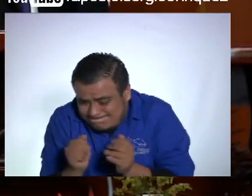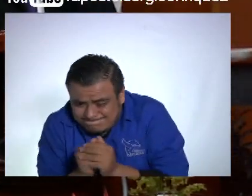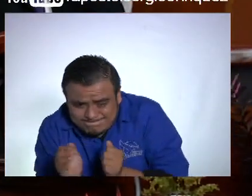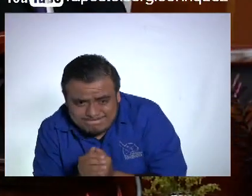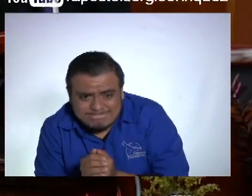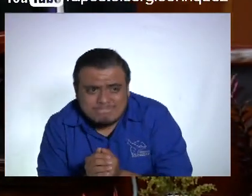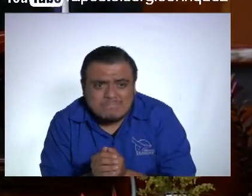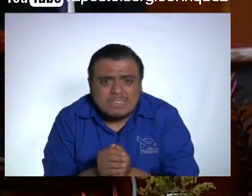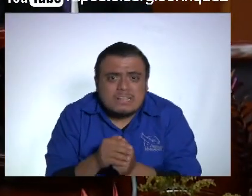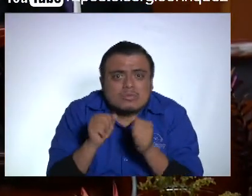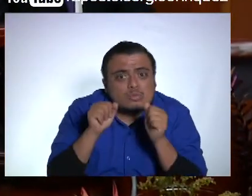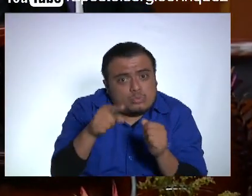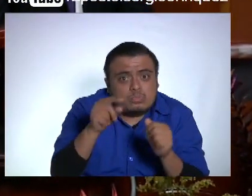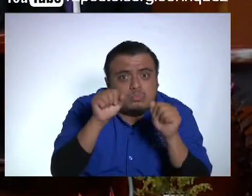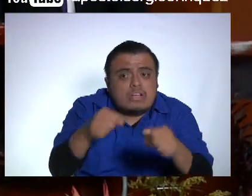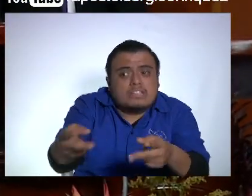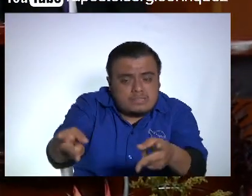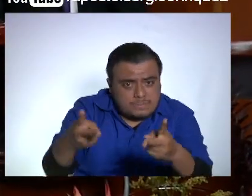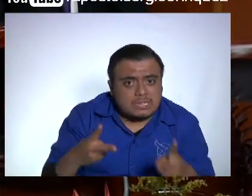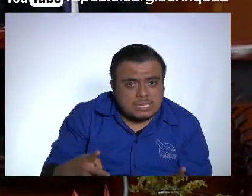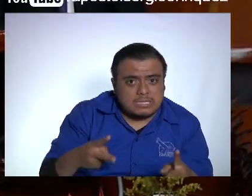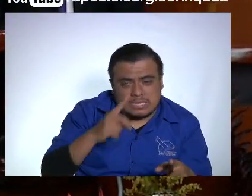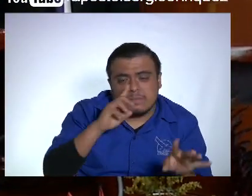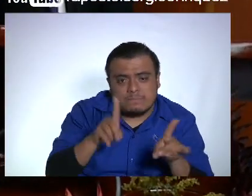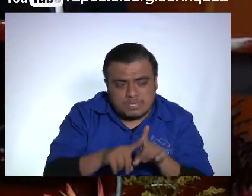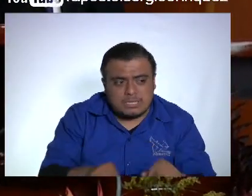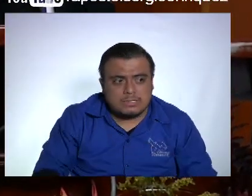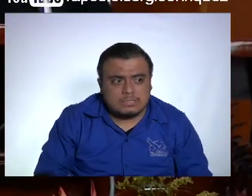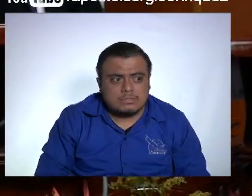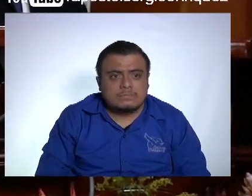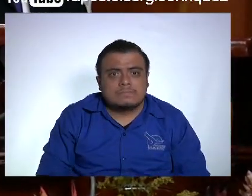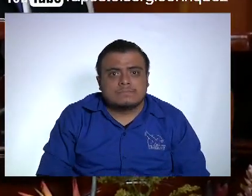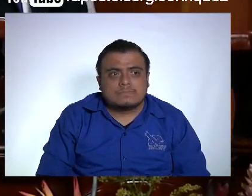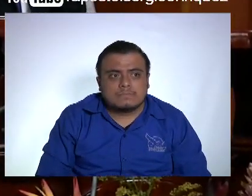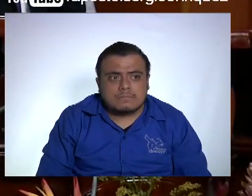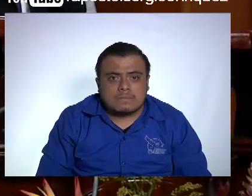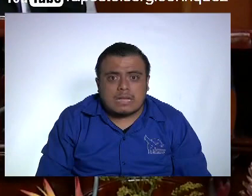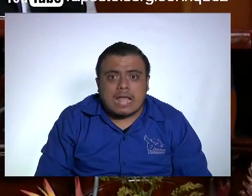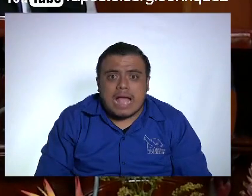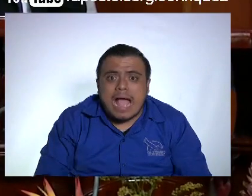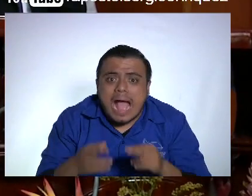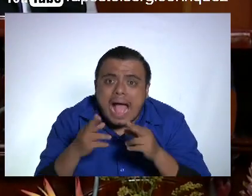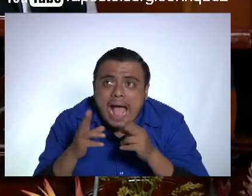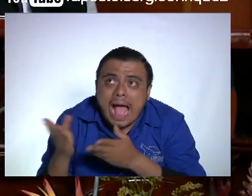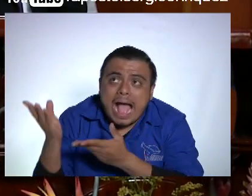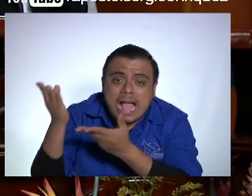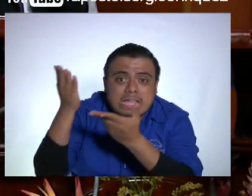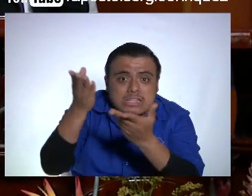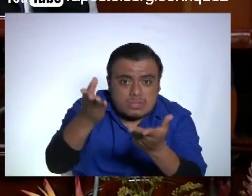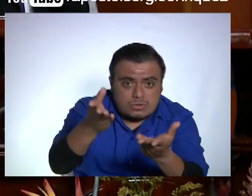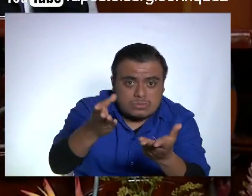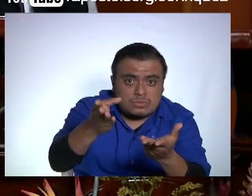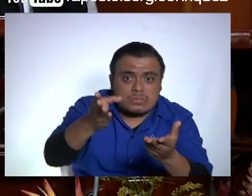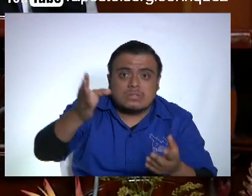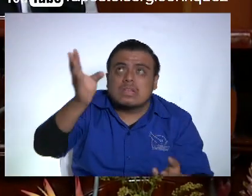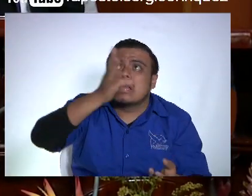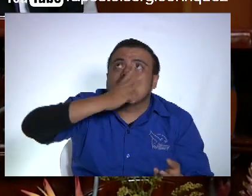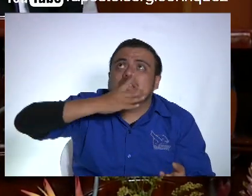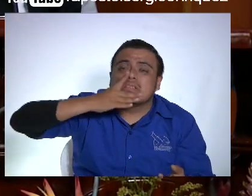pasar aquí al frente esta noche a recibir nuevas fuerzas de parte del Señor en esta noche.